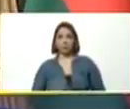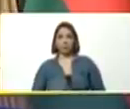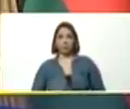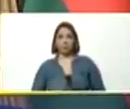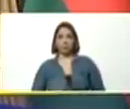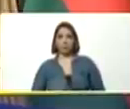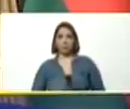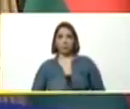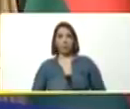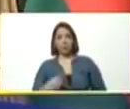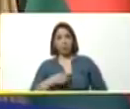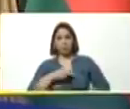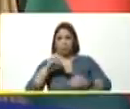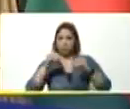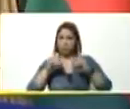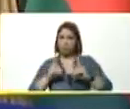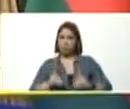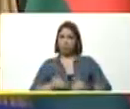estamos decididos